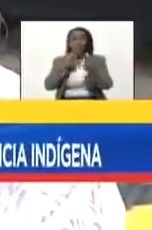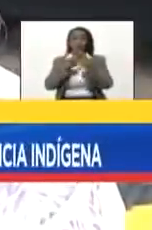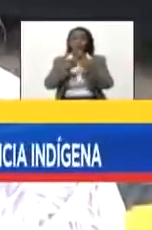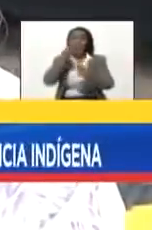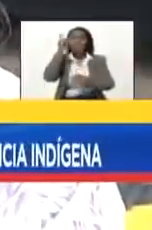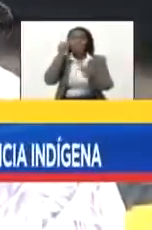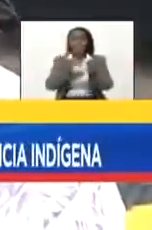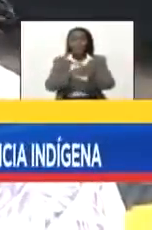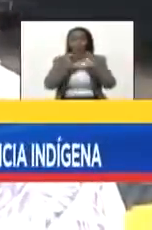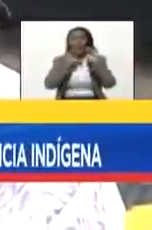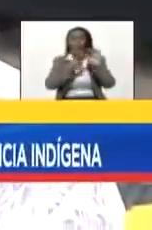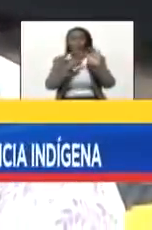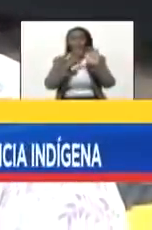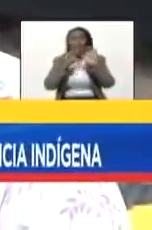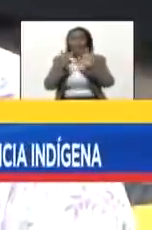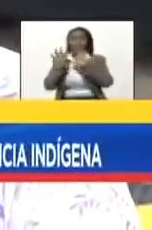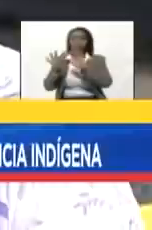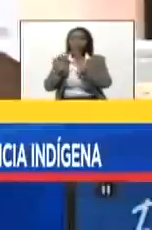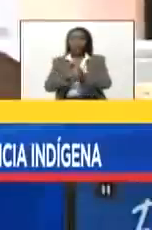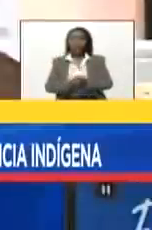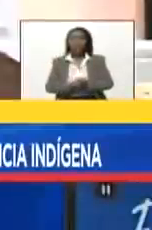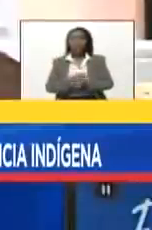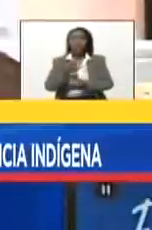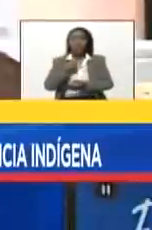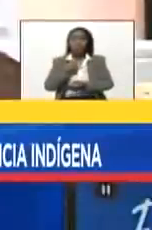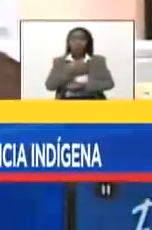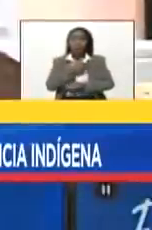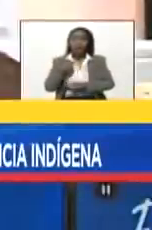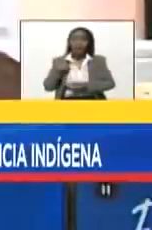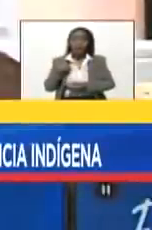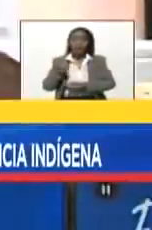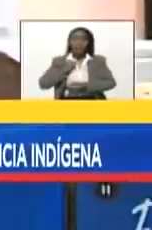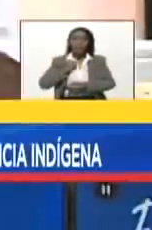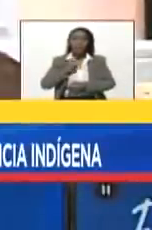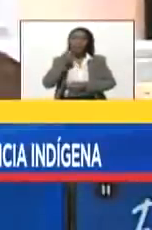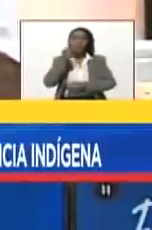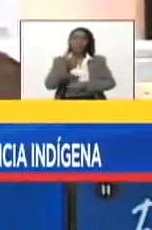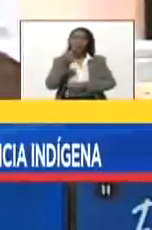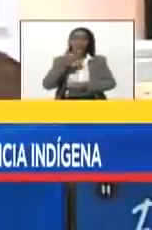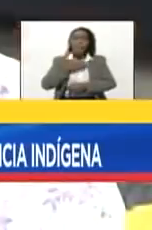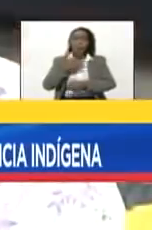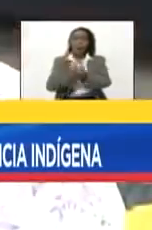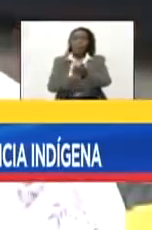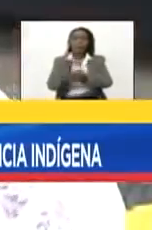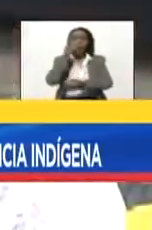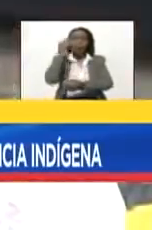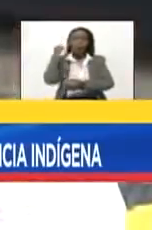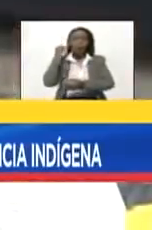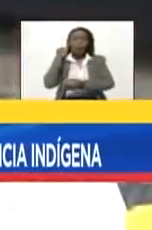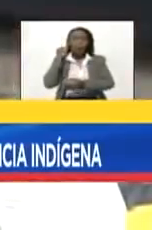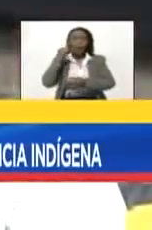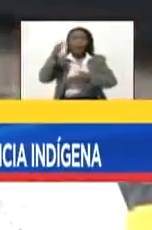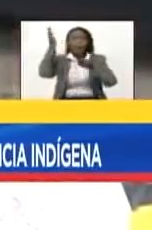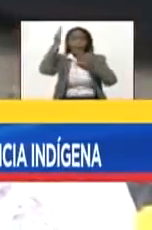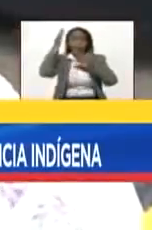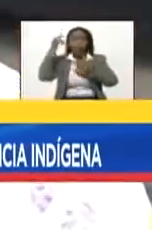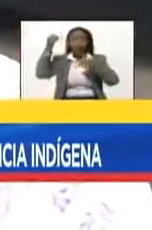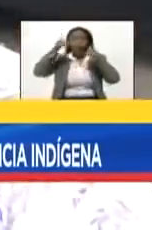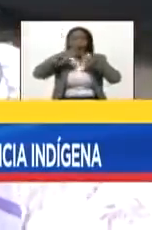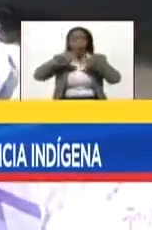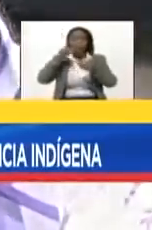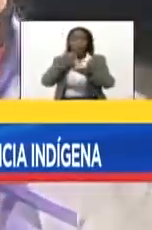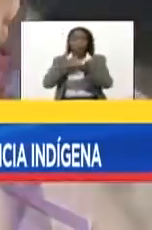desde 1999. Y yo quiero aprovechar para decirle a mis hermanas y hermanos indígenas que están